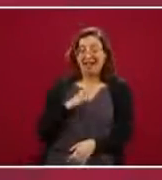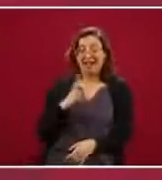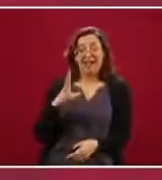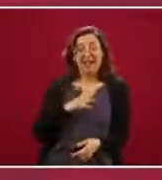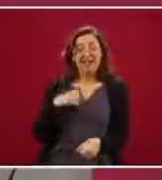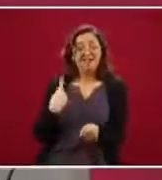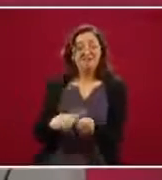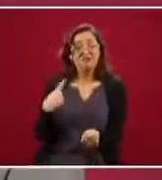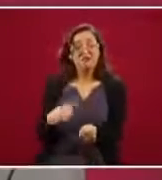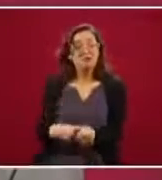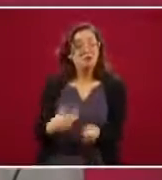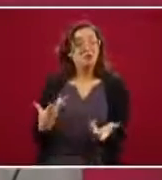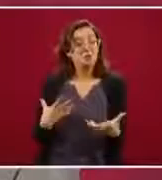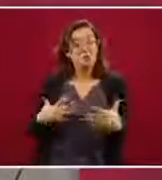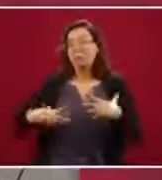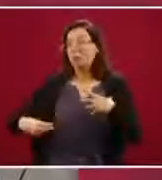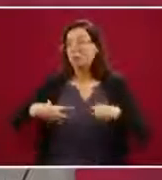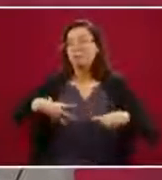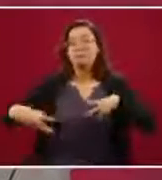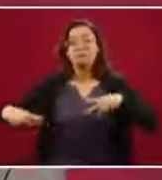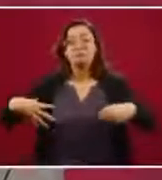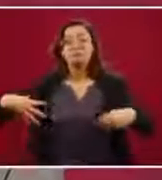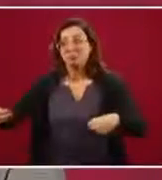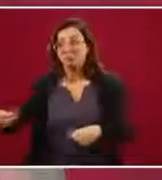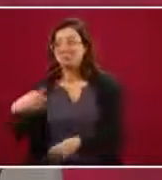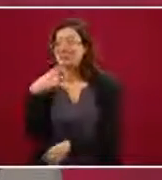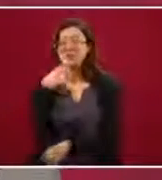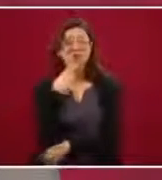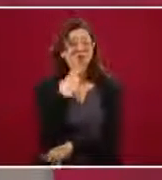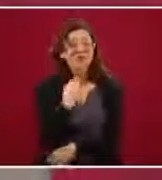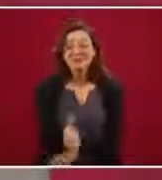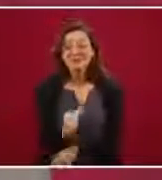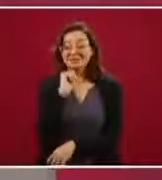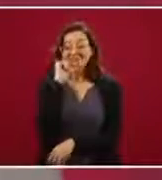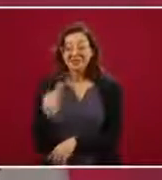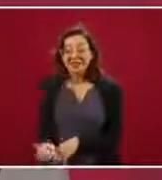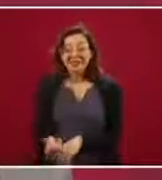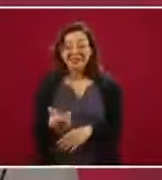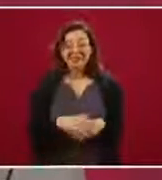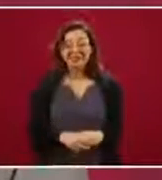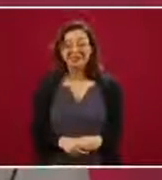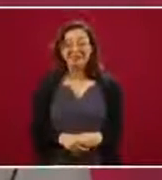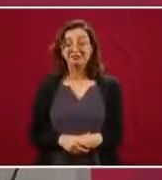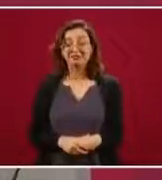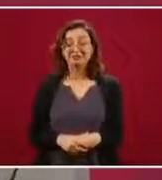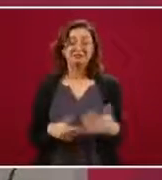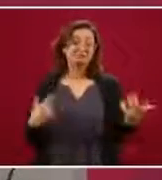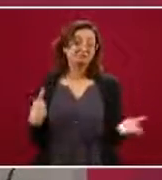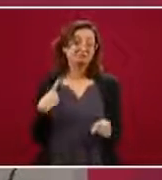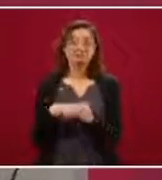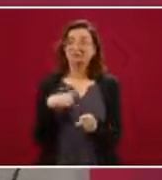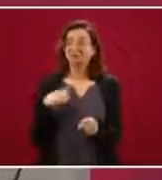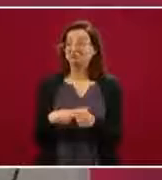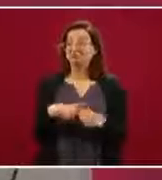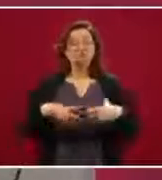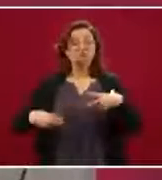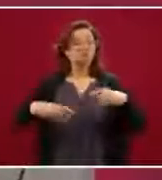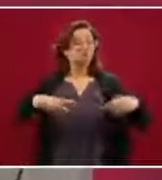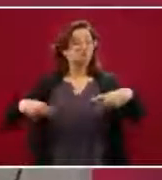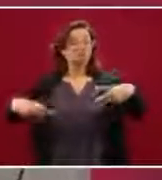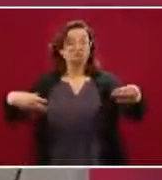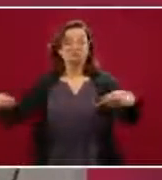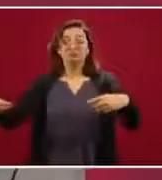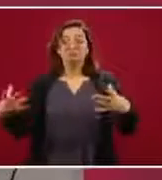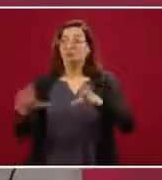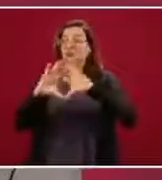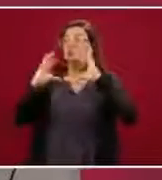estados nacionales, y tampoco necesariamente para impedir que los estados nacionales puedan adquirir las enfermedades infecciosas, porque dependemos